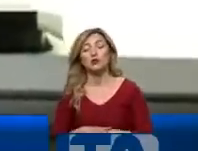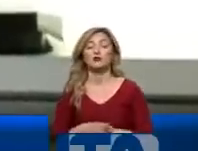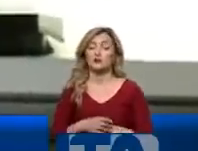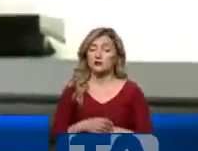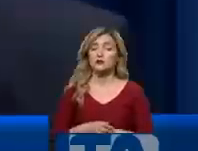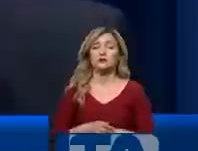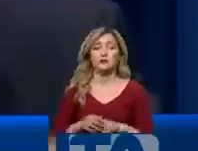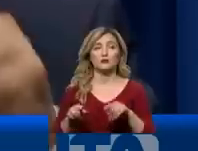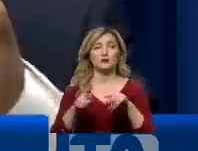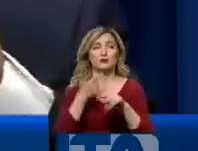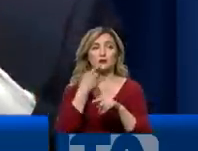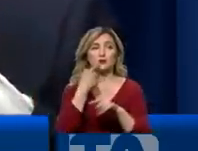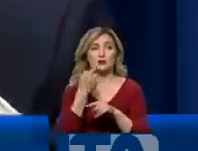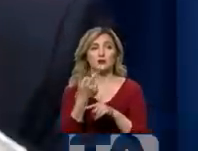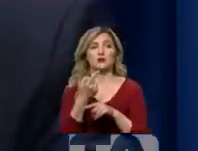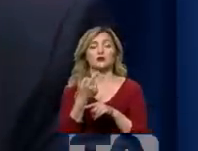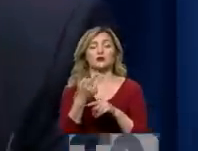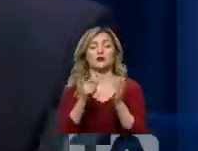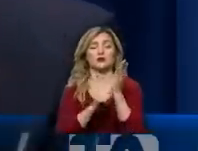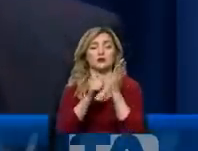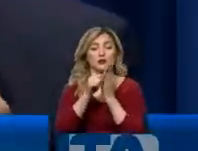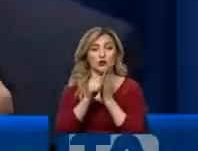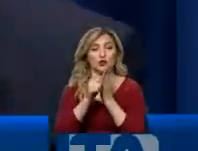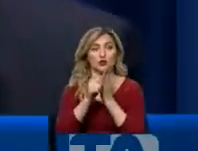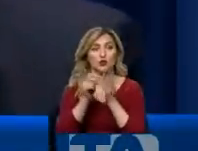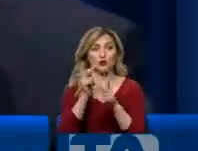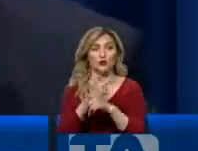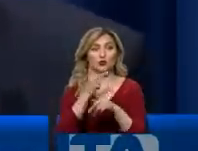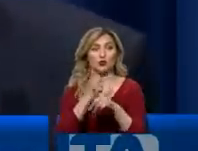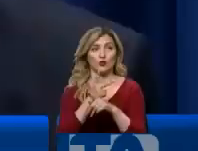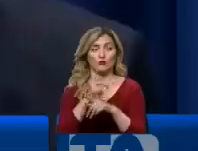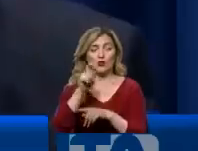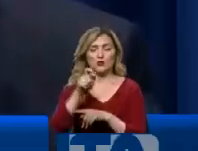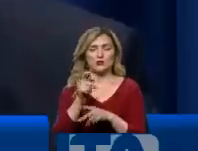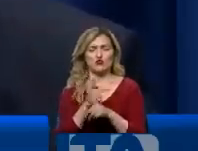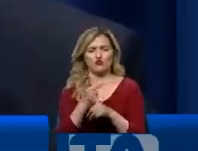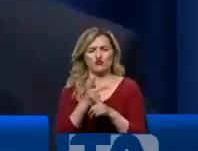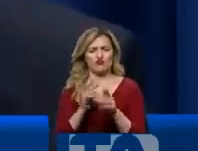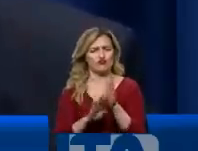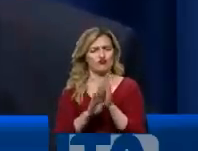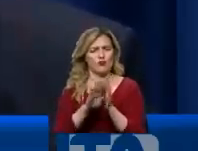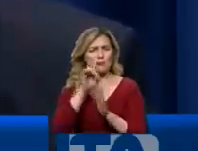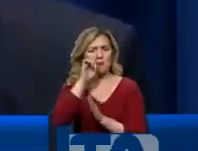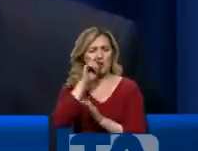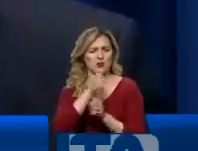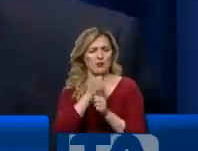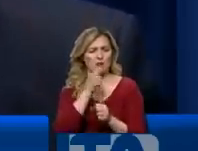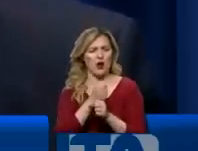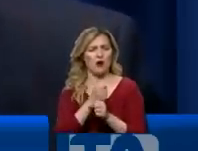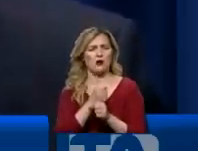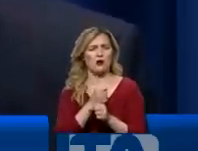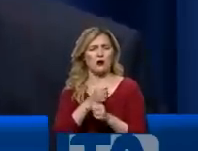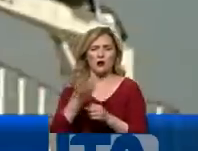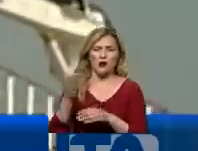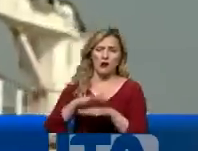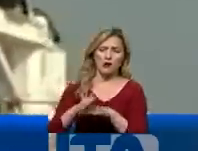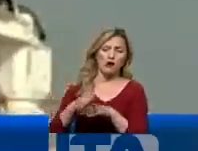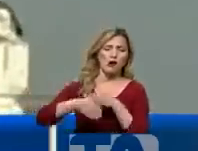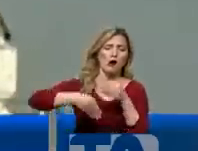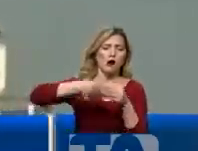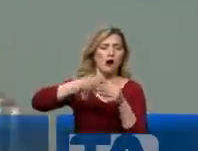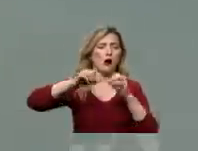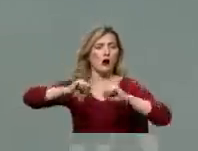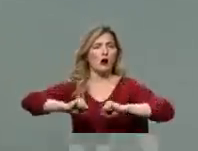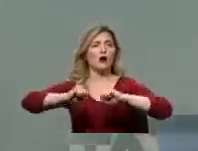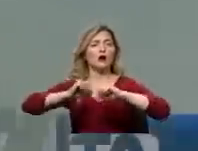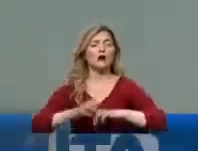de la Producción. Para fomentar esa productividad que tanto necesitan, el empleo y la atracción de inversiones. Pero la